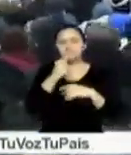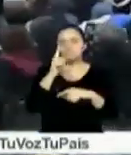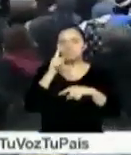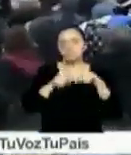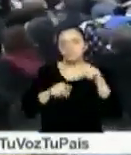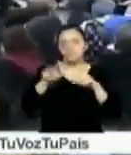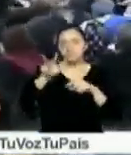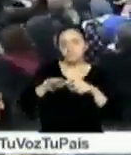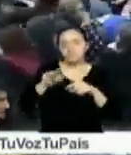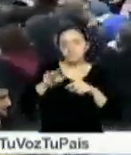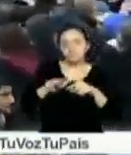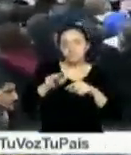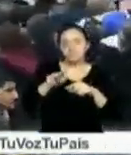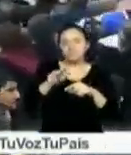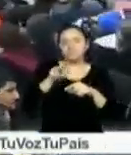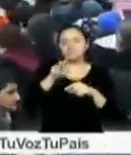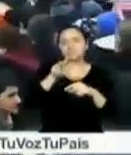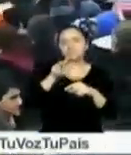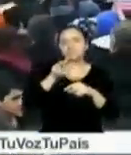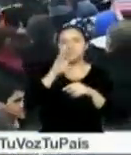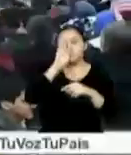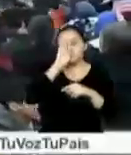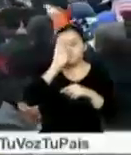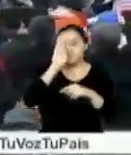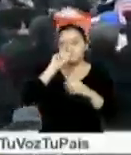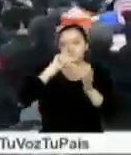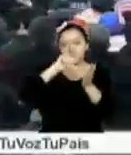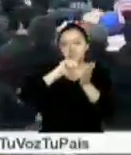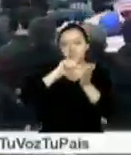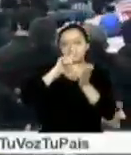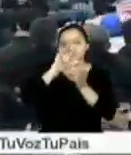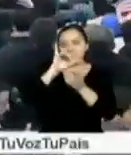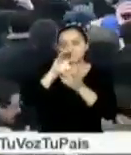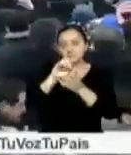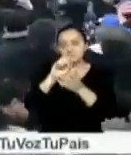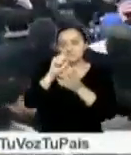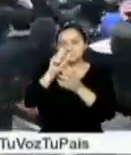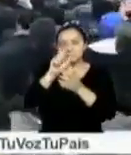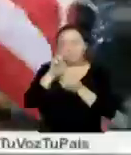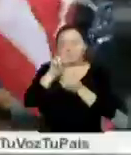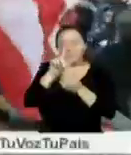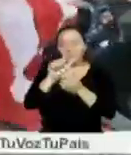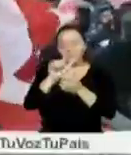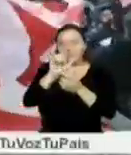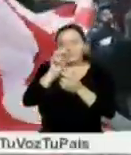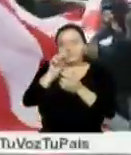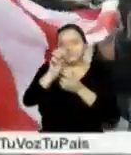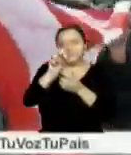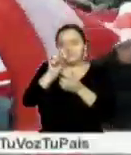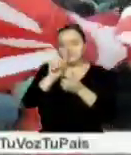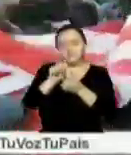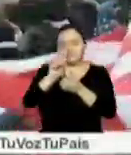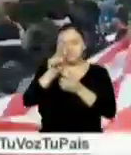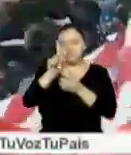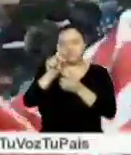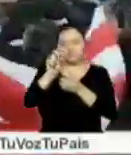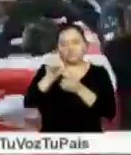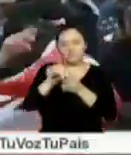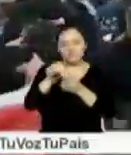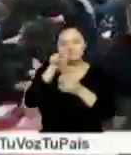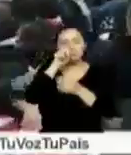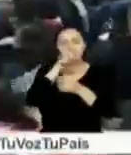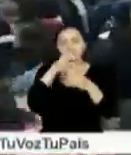Los viajeros de Siria Irán Libia somalia yemen y Sudán exceptúa explícitamente a los